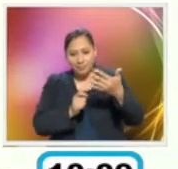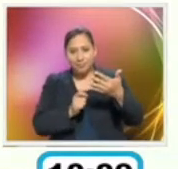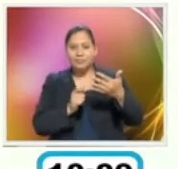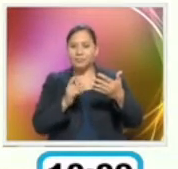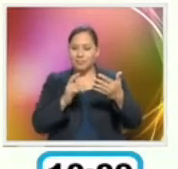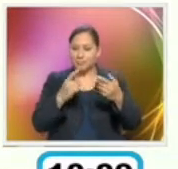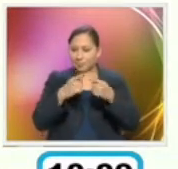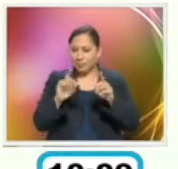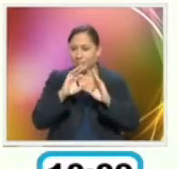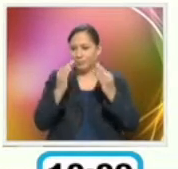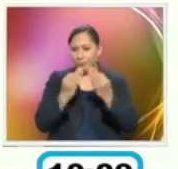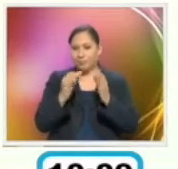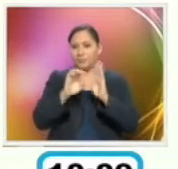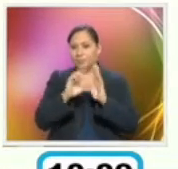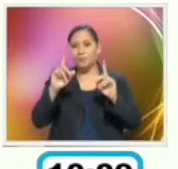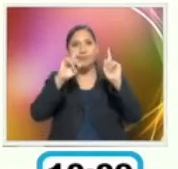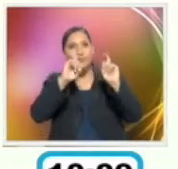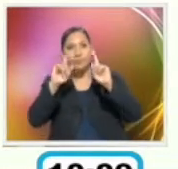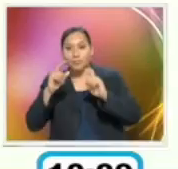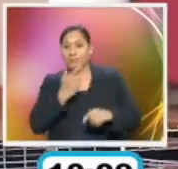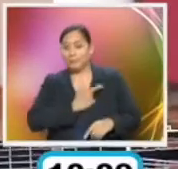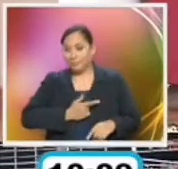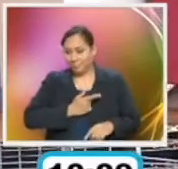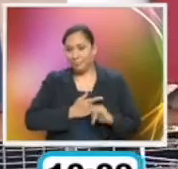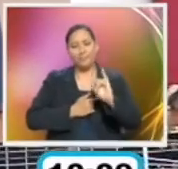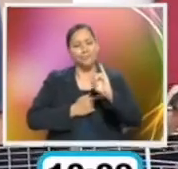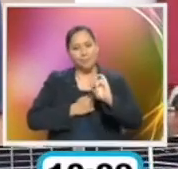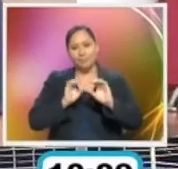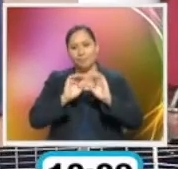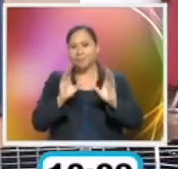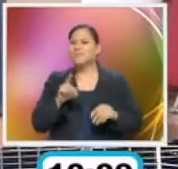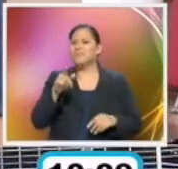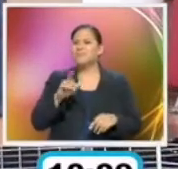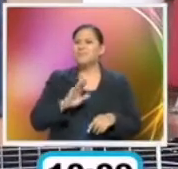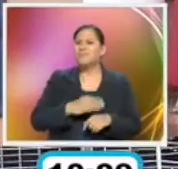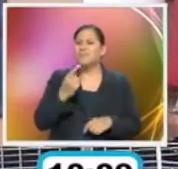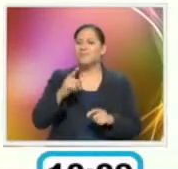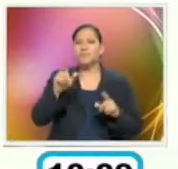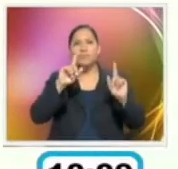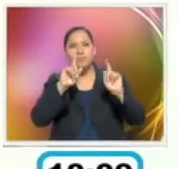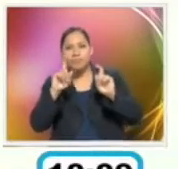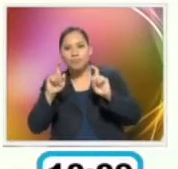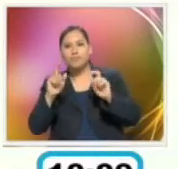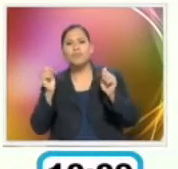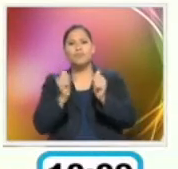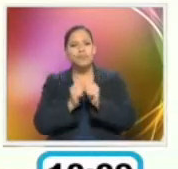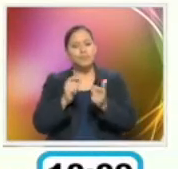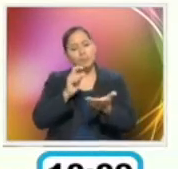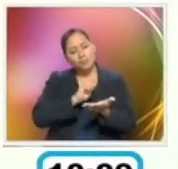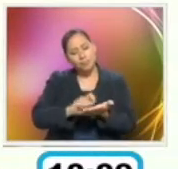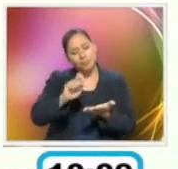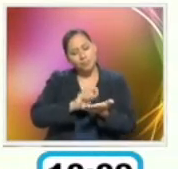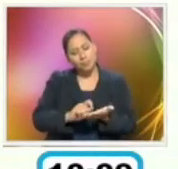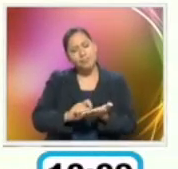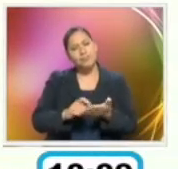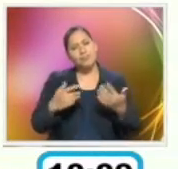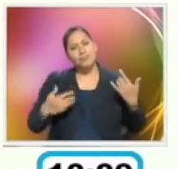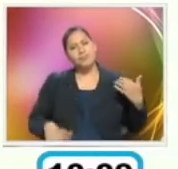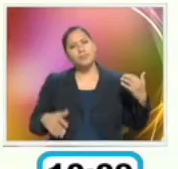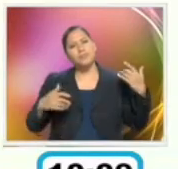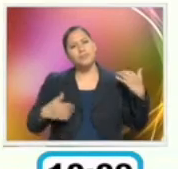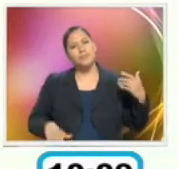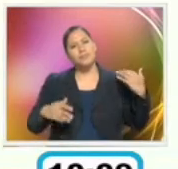muchas maneras, una de ellas es la fotografía, ¿no es así? Así es. ¿Y qué te dio por hacerlo a través de las notas de la guitarra, de la